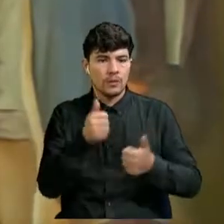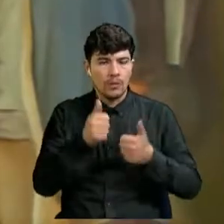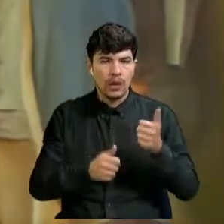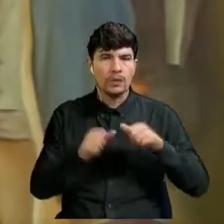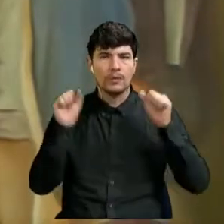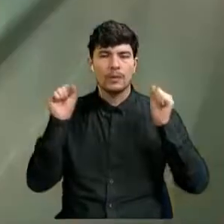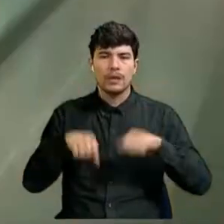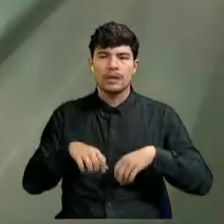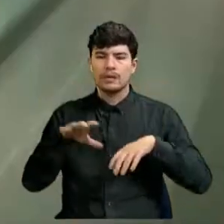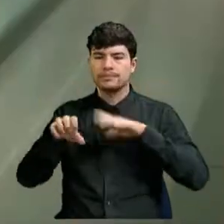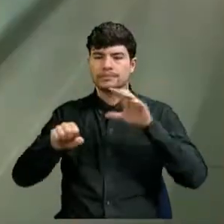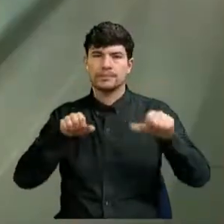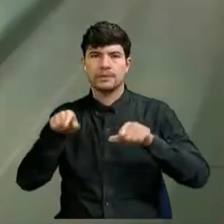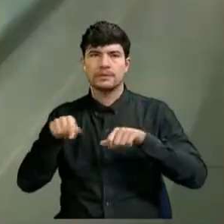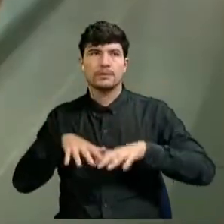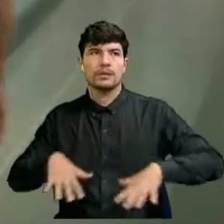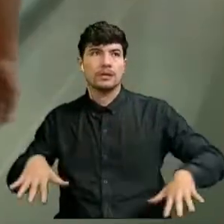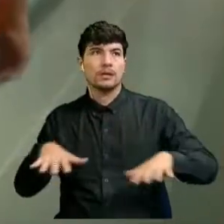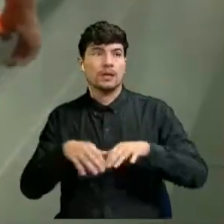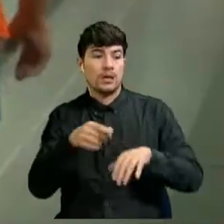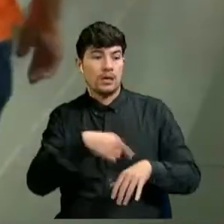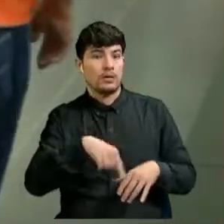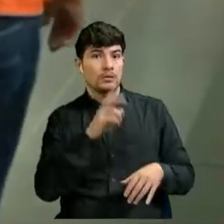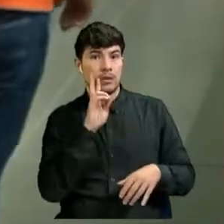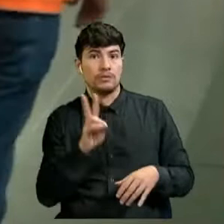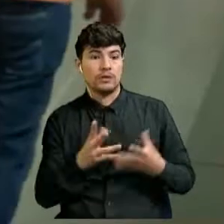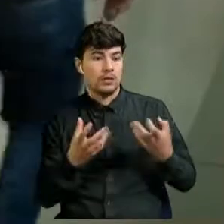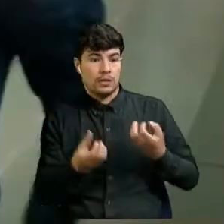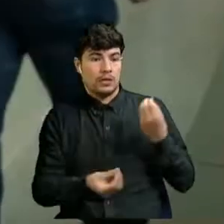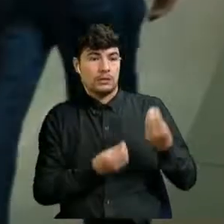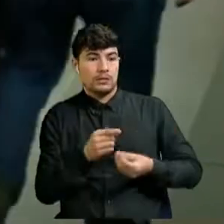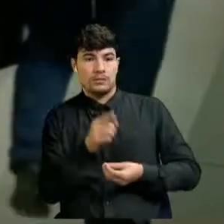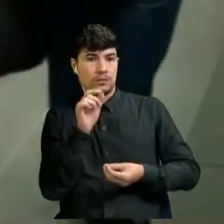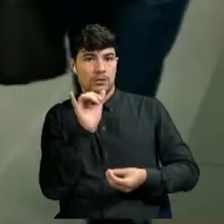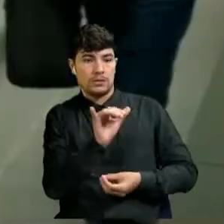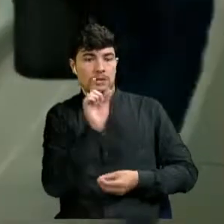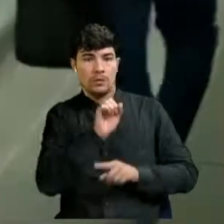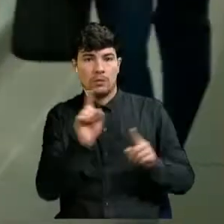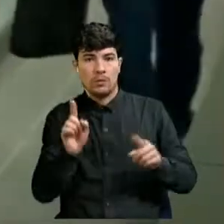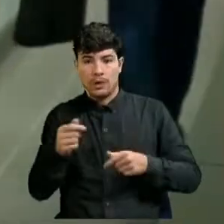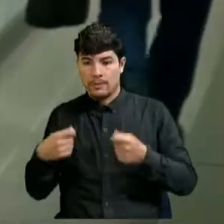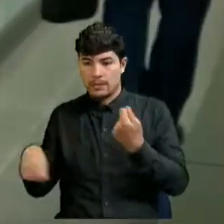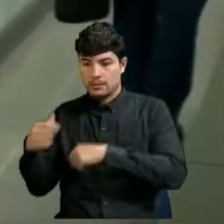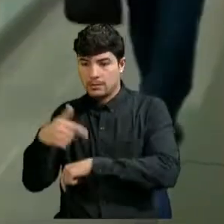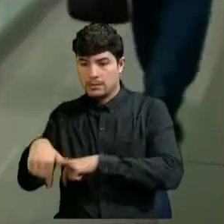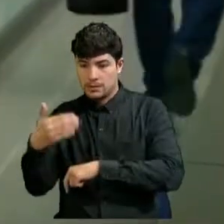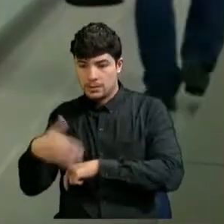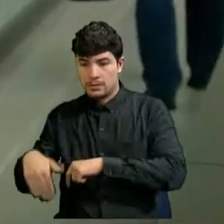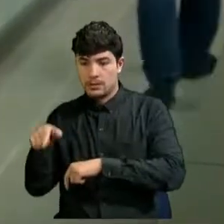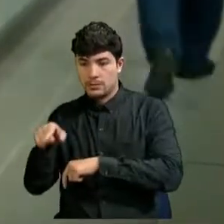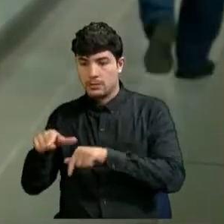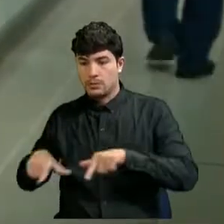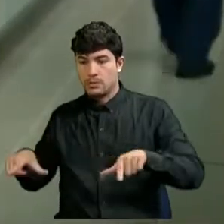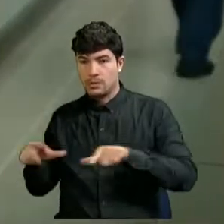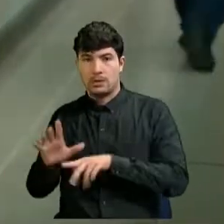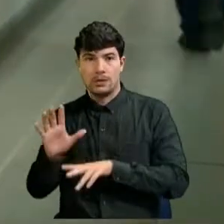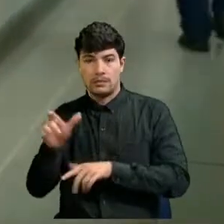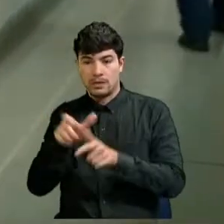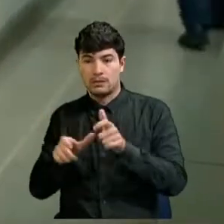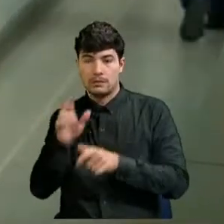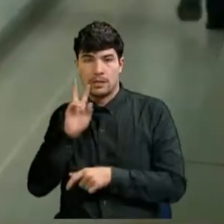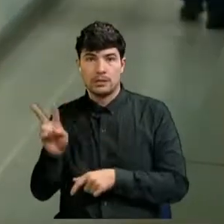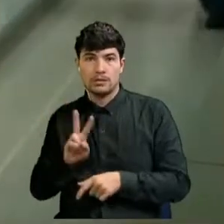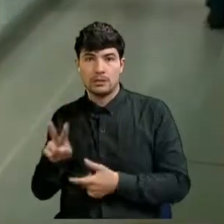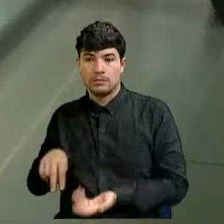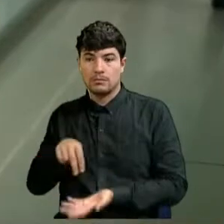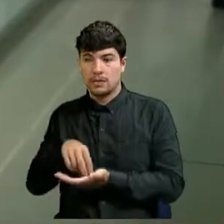este espacio es que ya ellos quieren hacer lo que ellos quieren si el el vendedor como tal está en en su sitio el venezolano llega